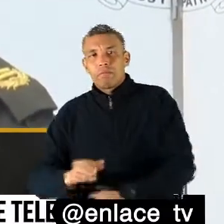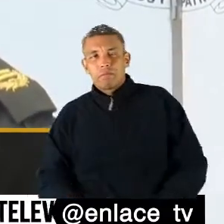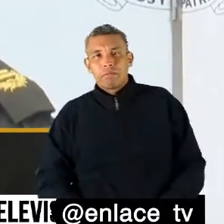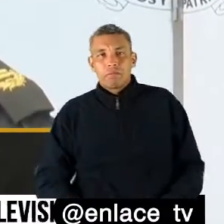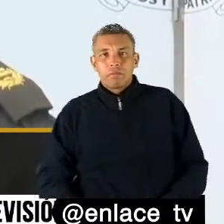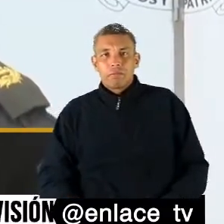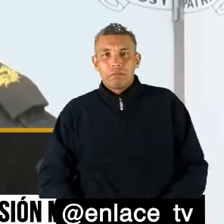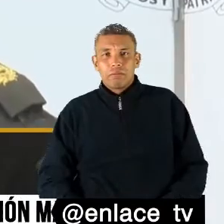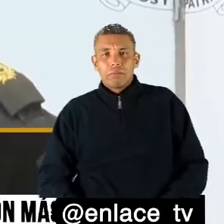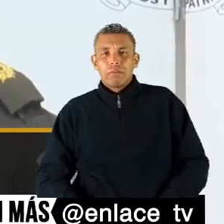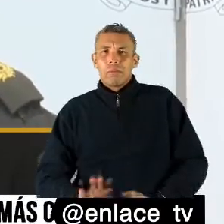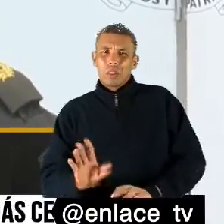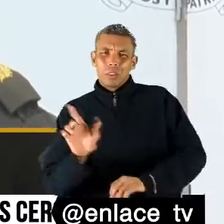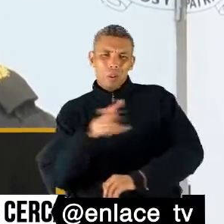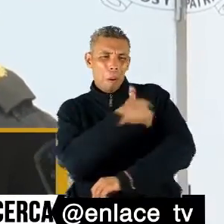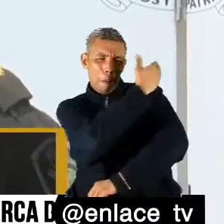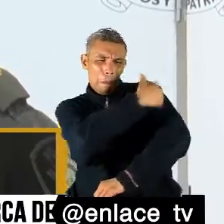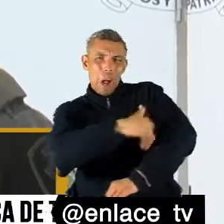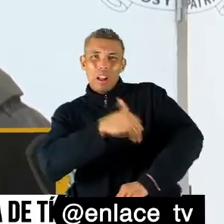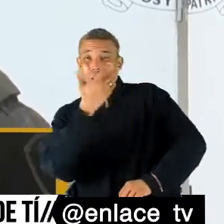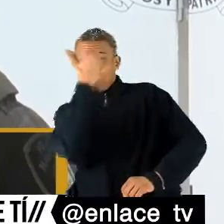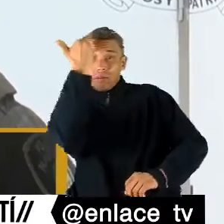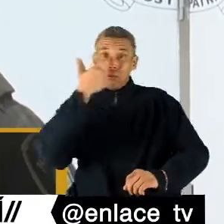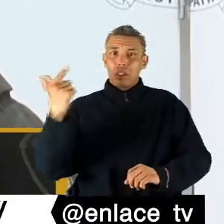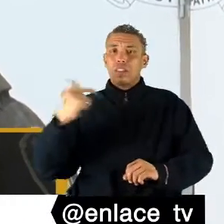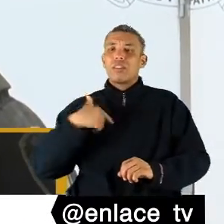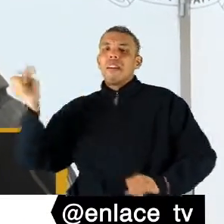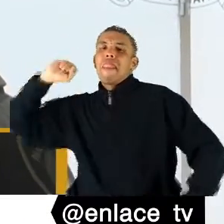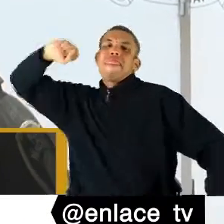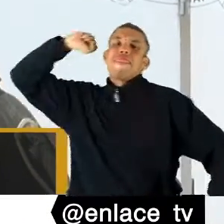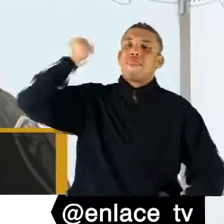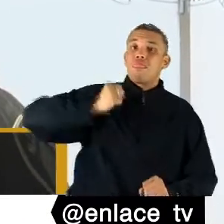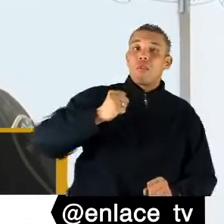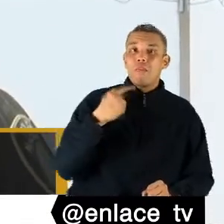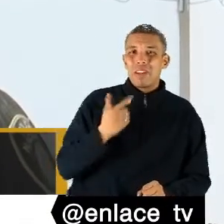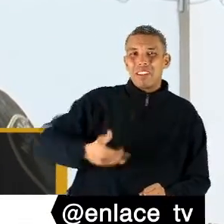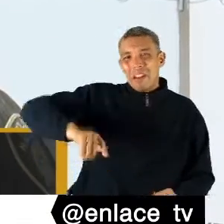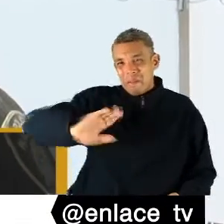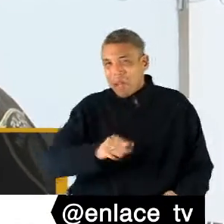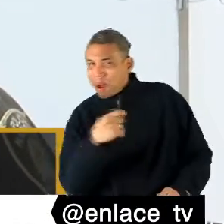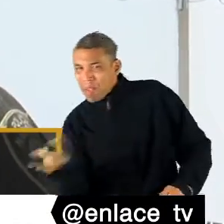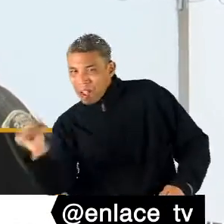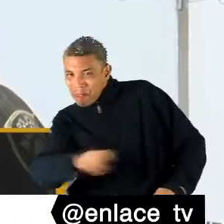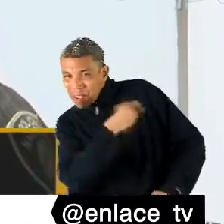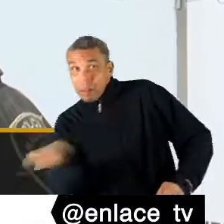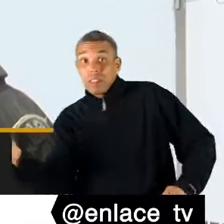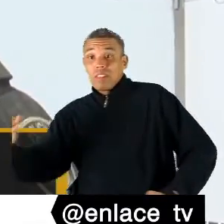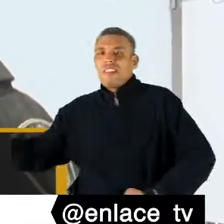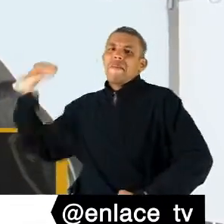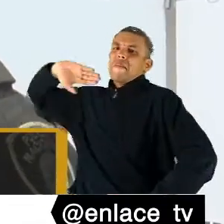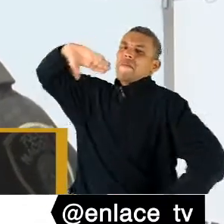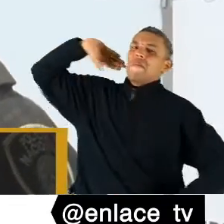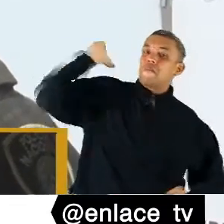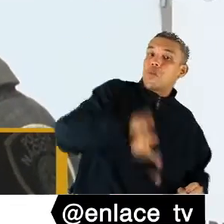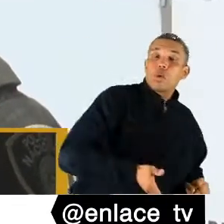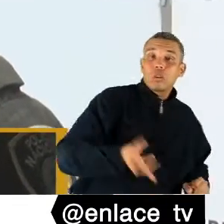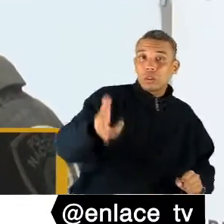un individuo con un arma blanca tipo machete primeramente lesiona a su esposa o a su compañera sentimental, luego